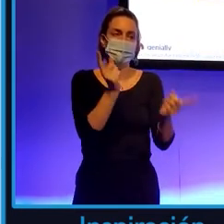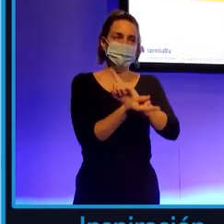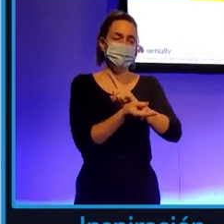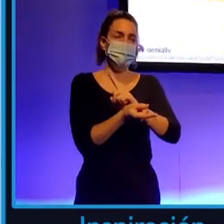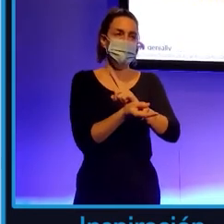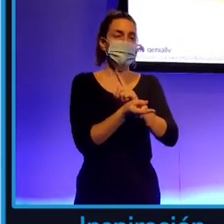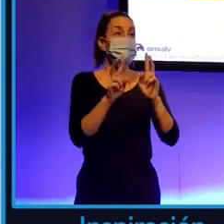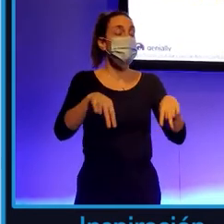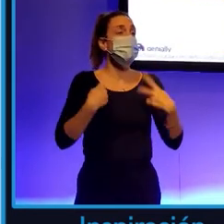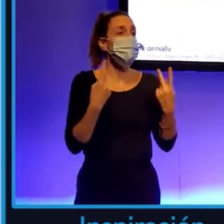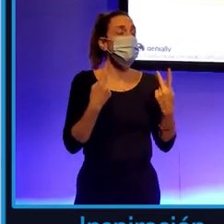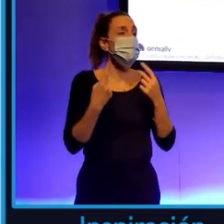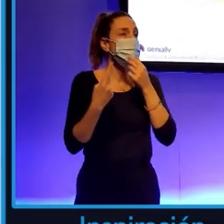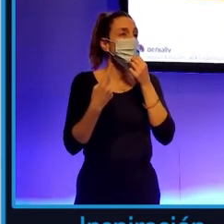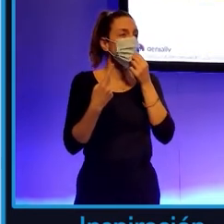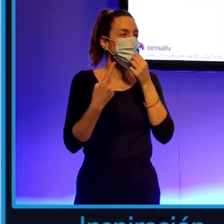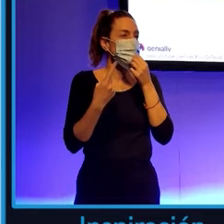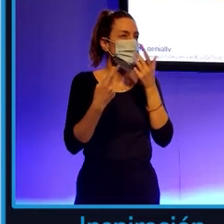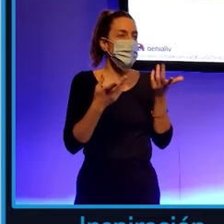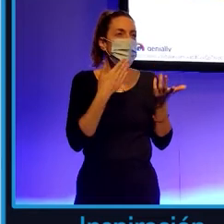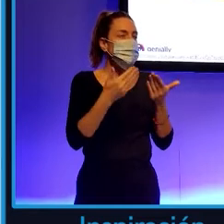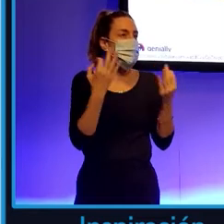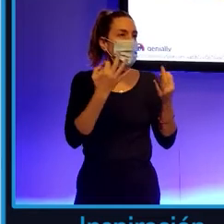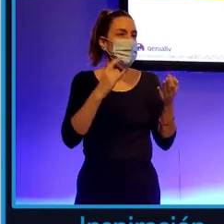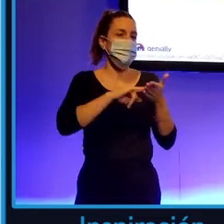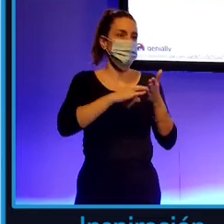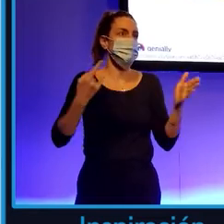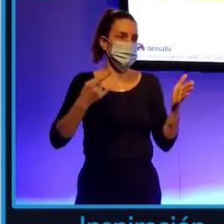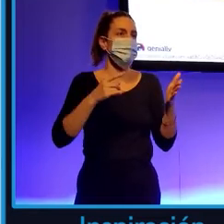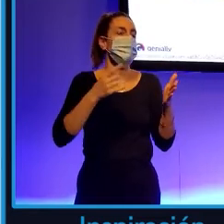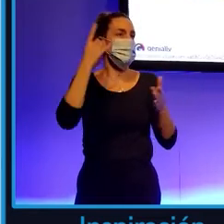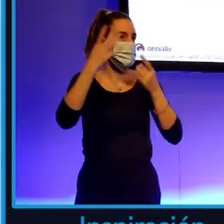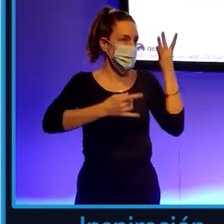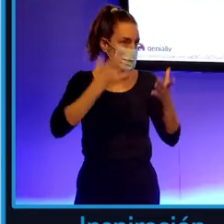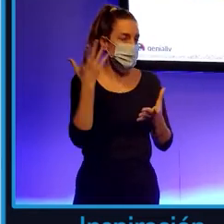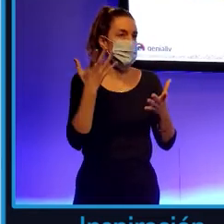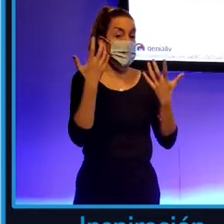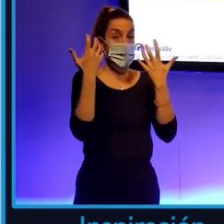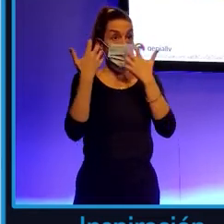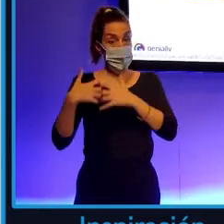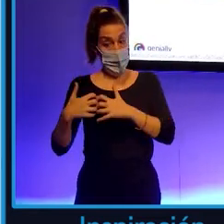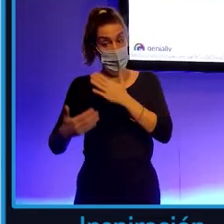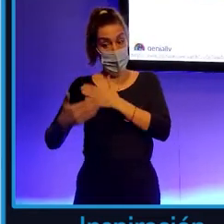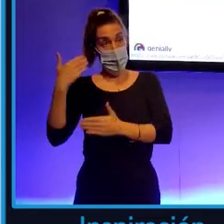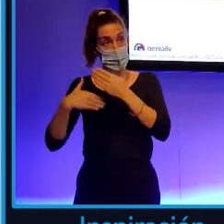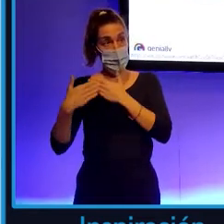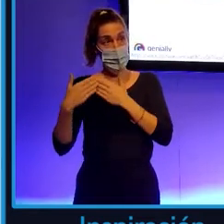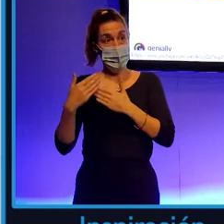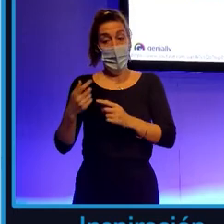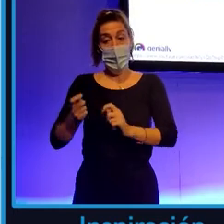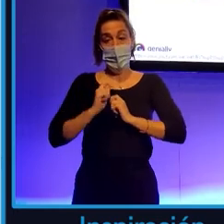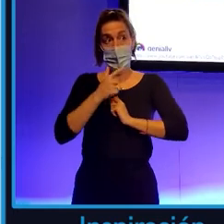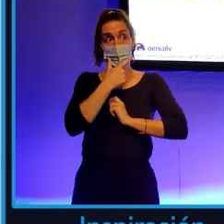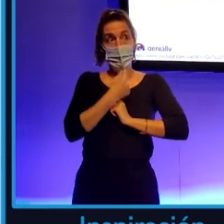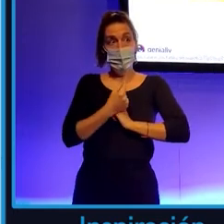lo va a permitir precisamente en la tecnología y la innovación la máquina lo que hacía era facilitar el trabajo de